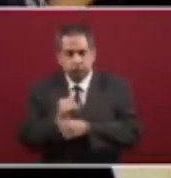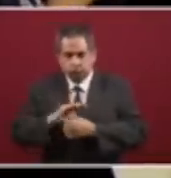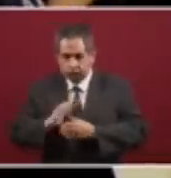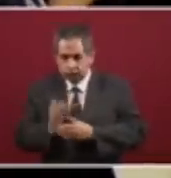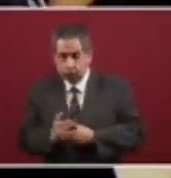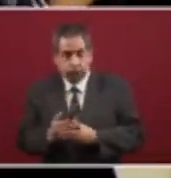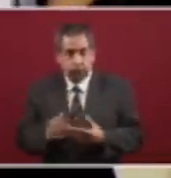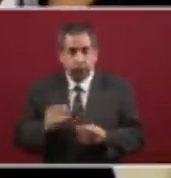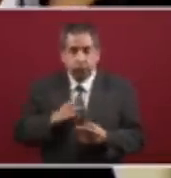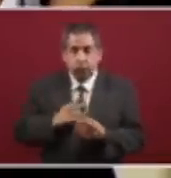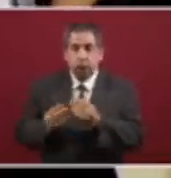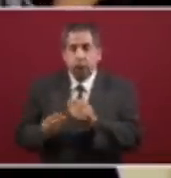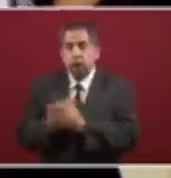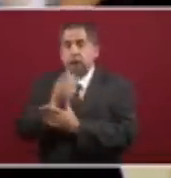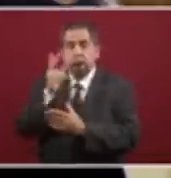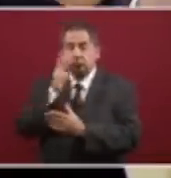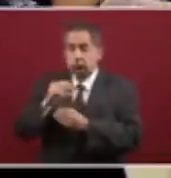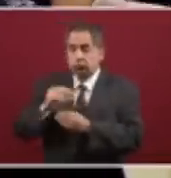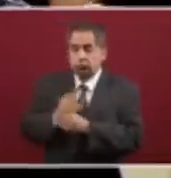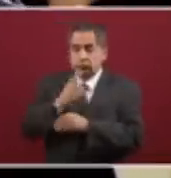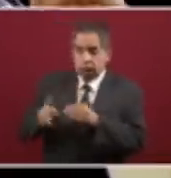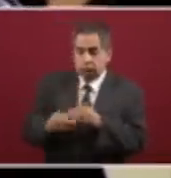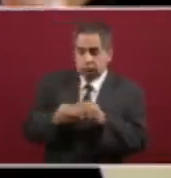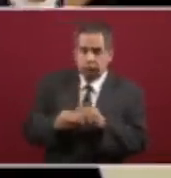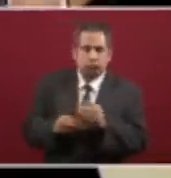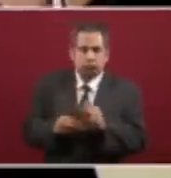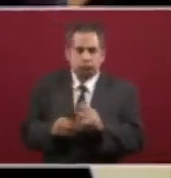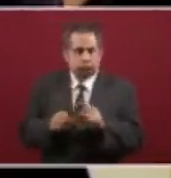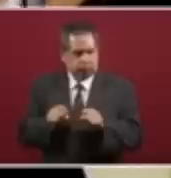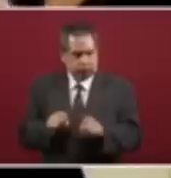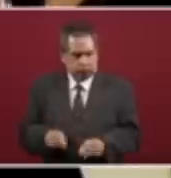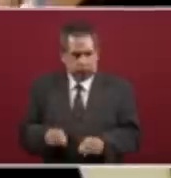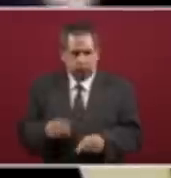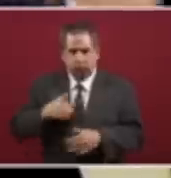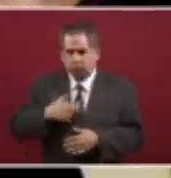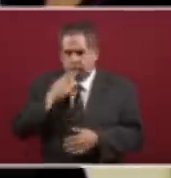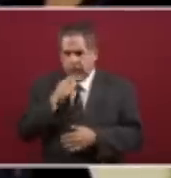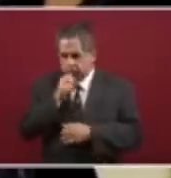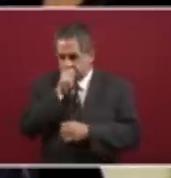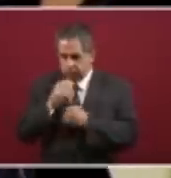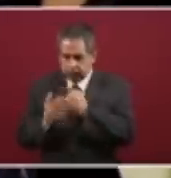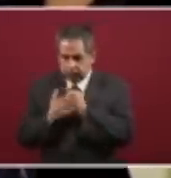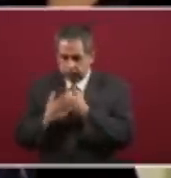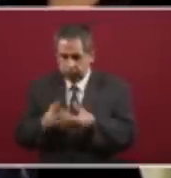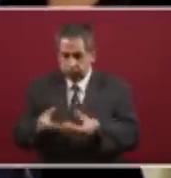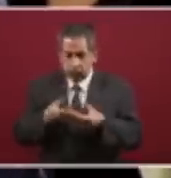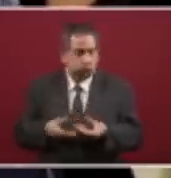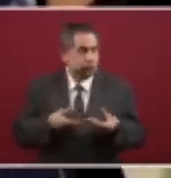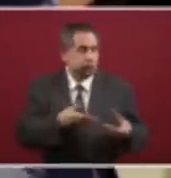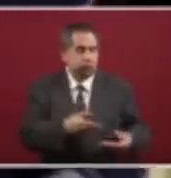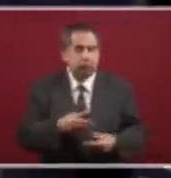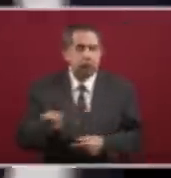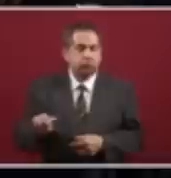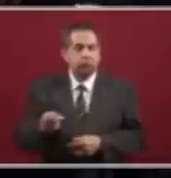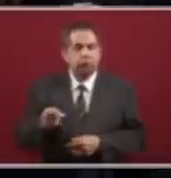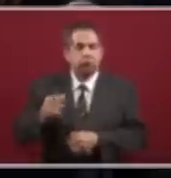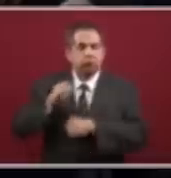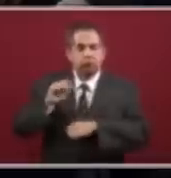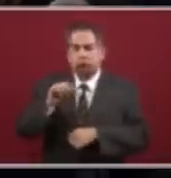hay pruebas nuevas en nuestro conocimiento el que vamos a revisar y usar como guía es el proyecto del ministro salir